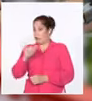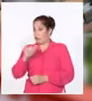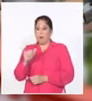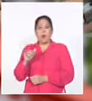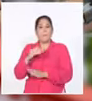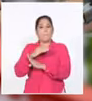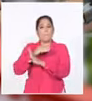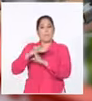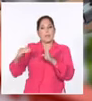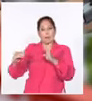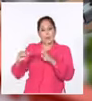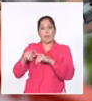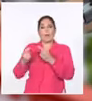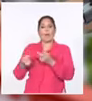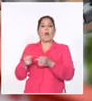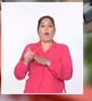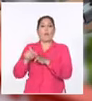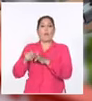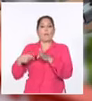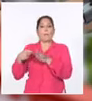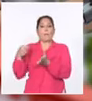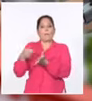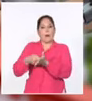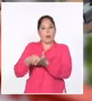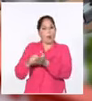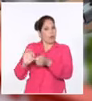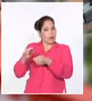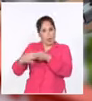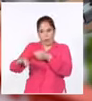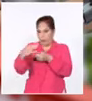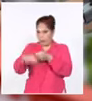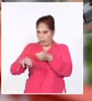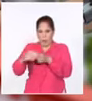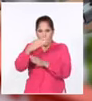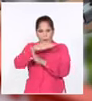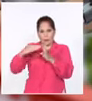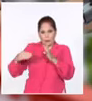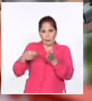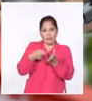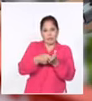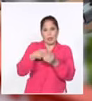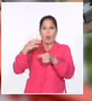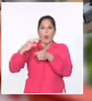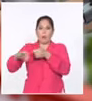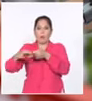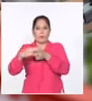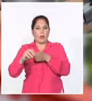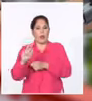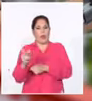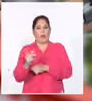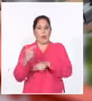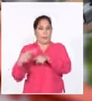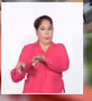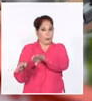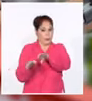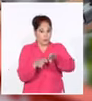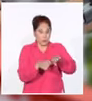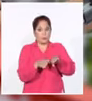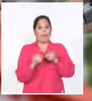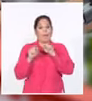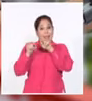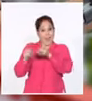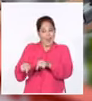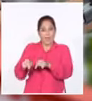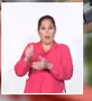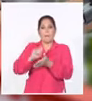mitad de mi cuenta mediante Transfermóvil. El resto tuve que aportarlo en efectivo. También me encontré con un establecimiento que posee un